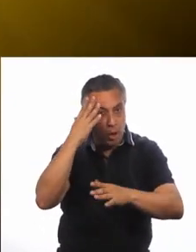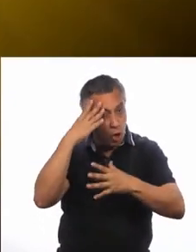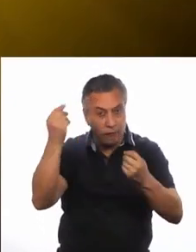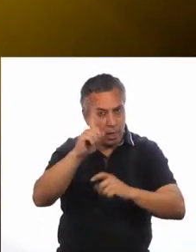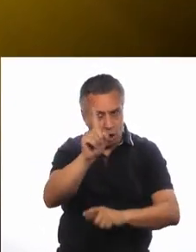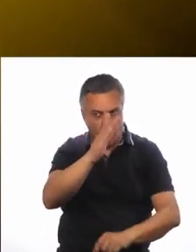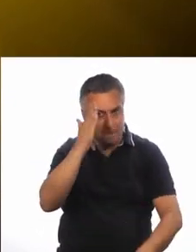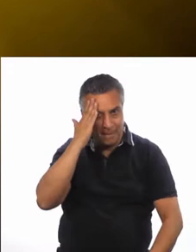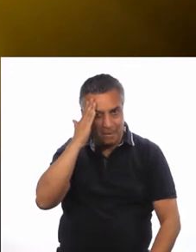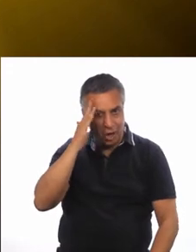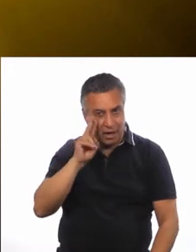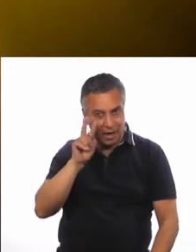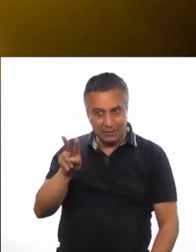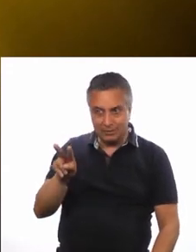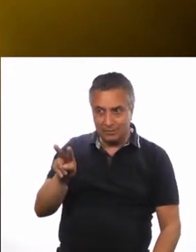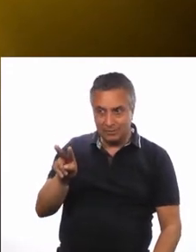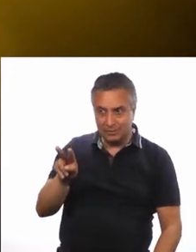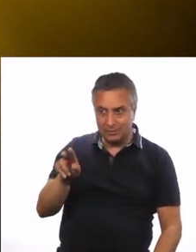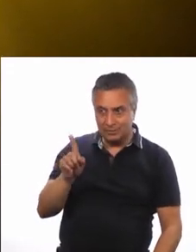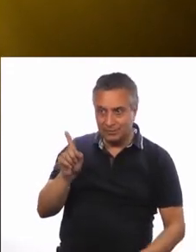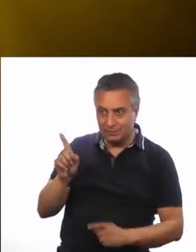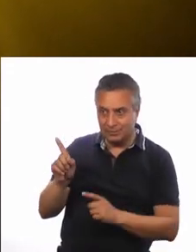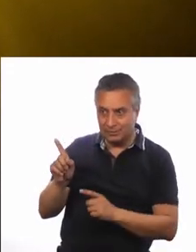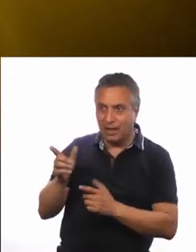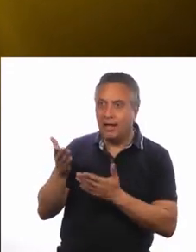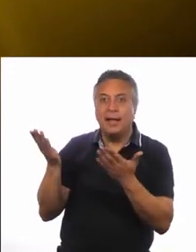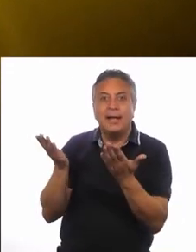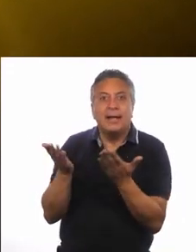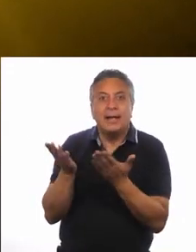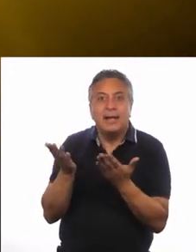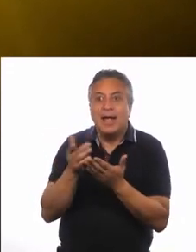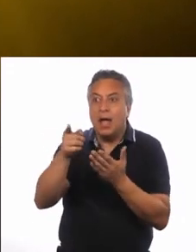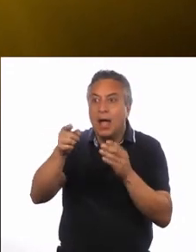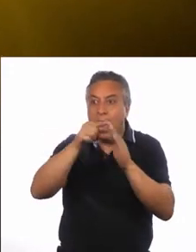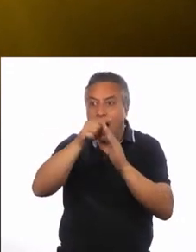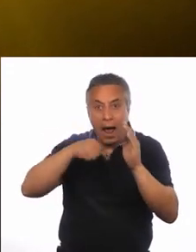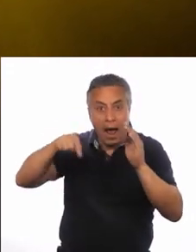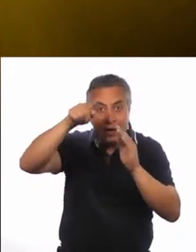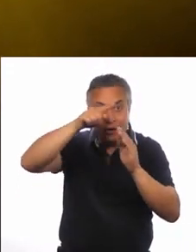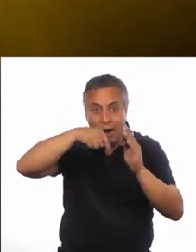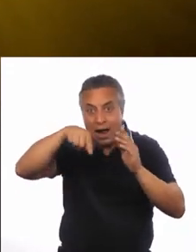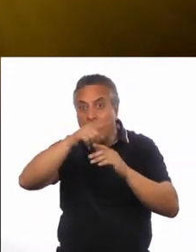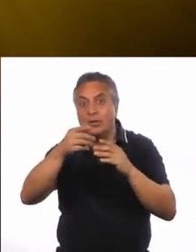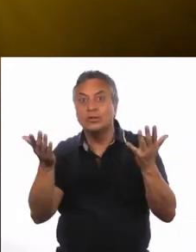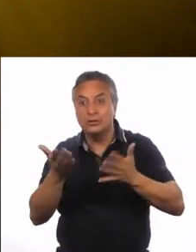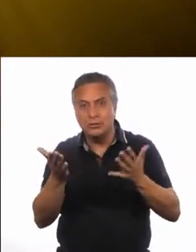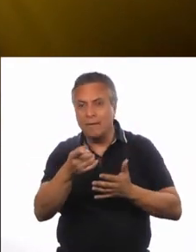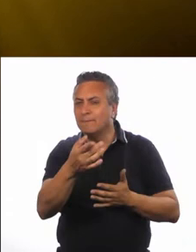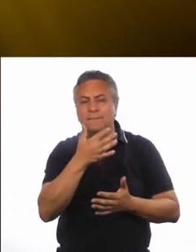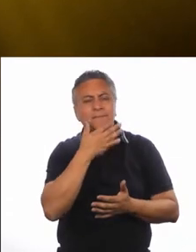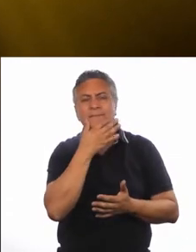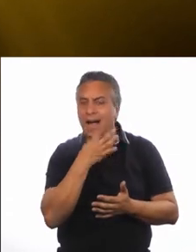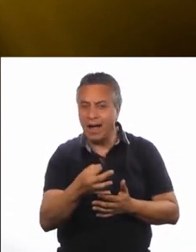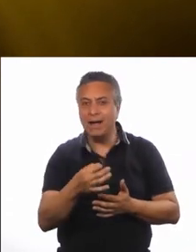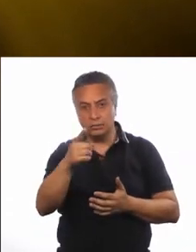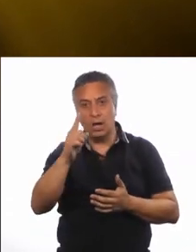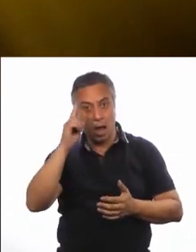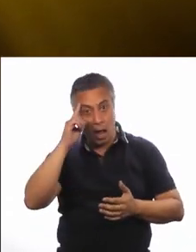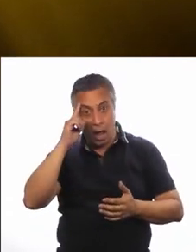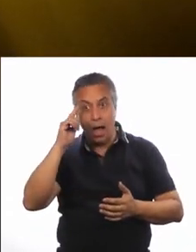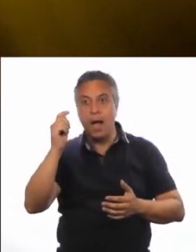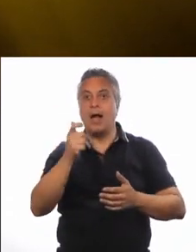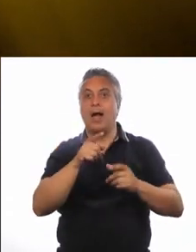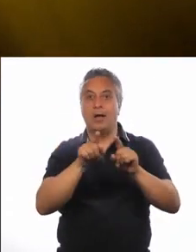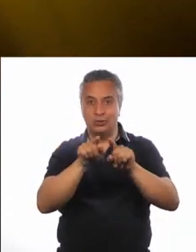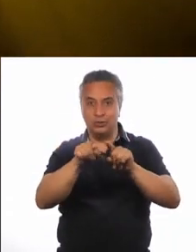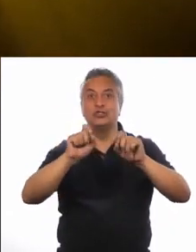necesitar para poder tener una idea de qué es lo que produce estos arcos vamos a usar unos materiales muy sencillos con los que crearemos un